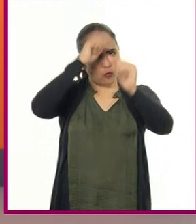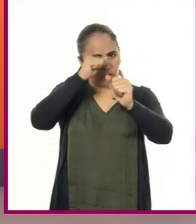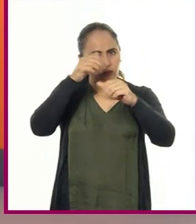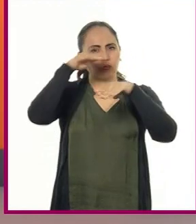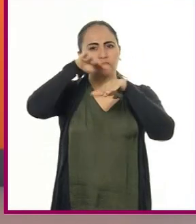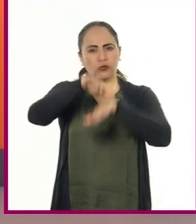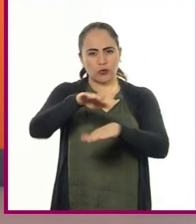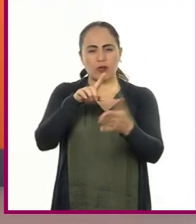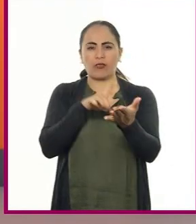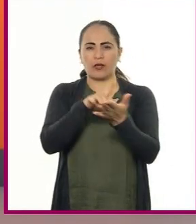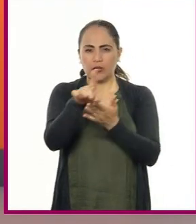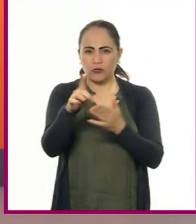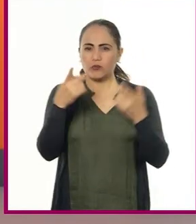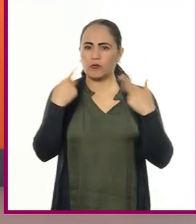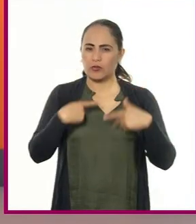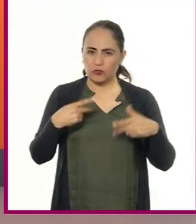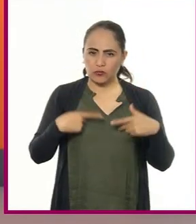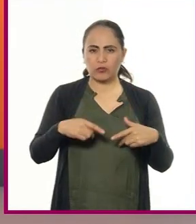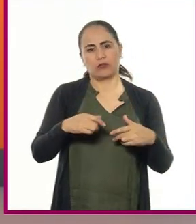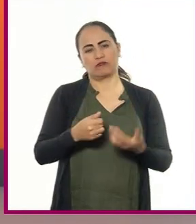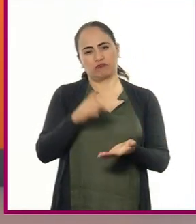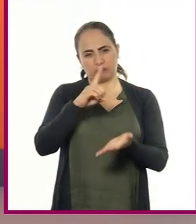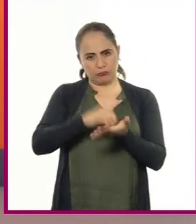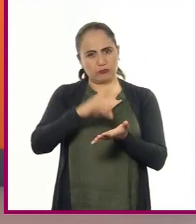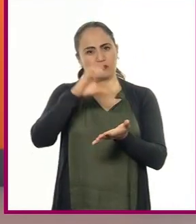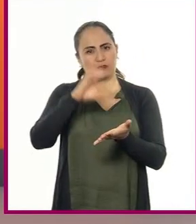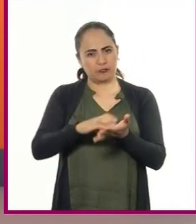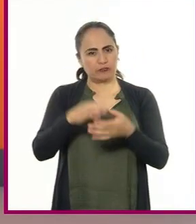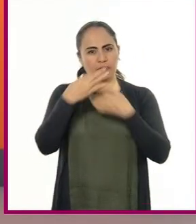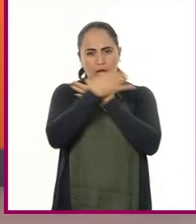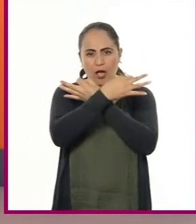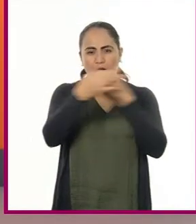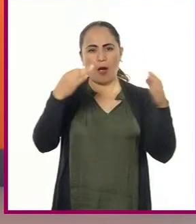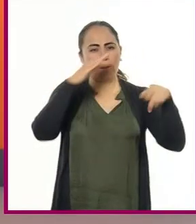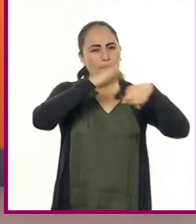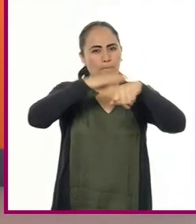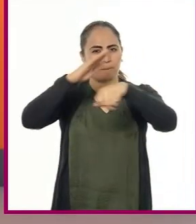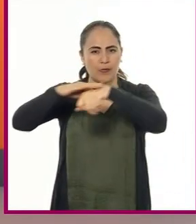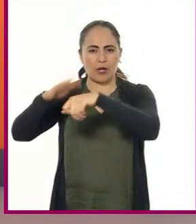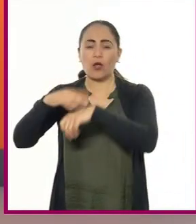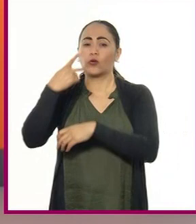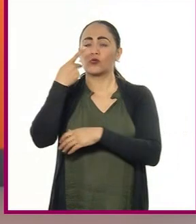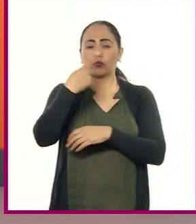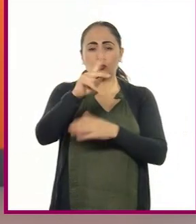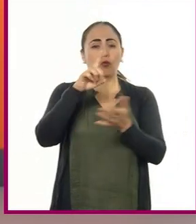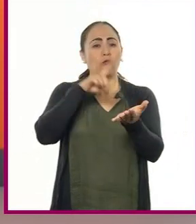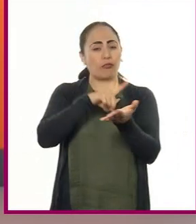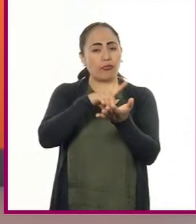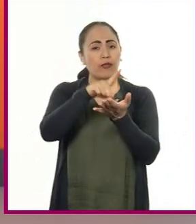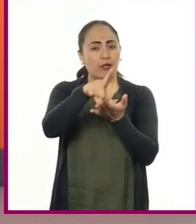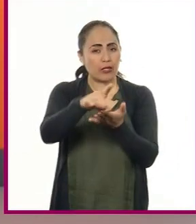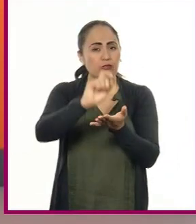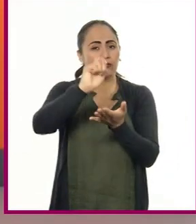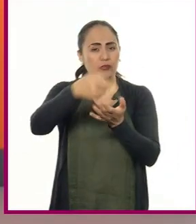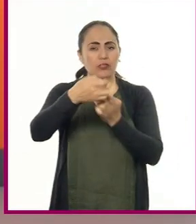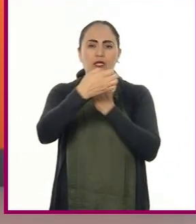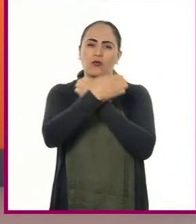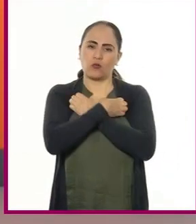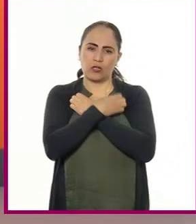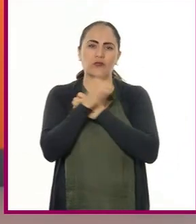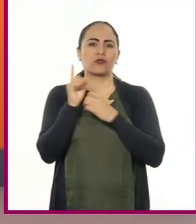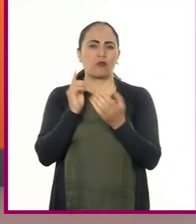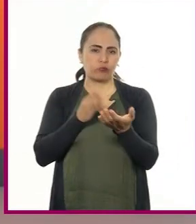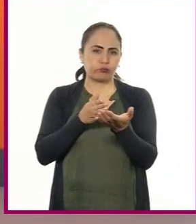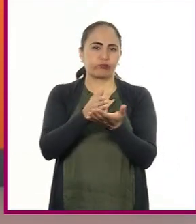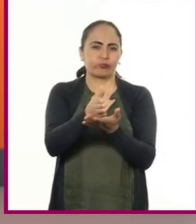Derechos de las Personas con Discapacidad, promueve el derecho de las personas con discapacidad a la educación